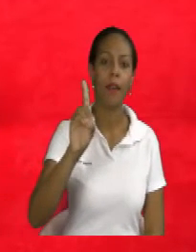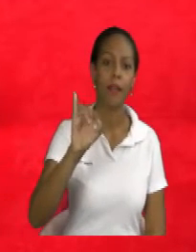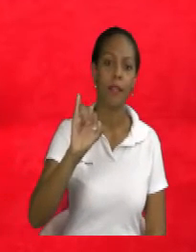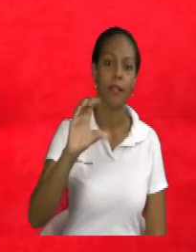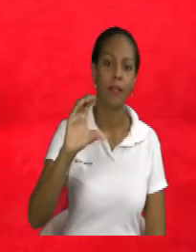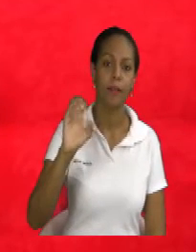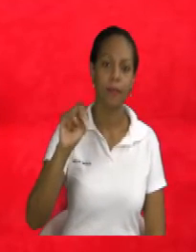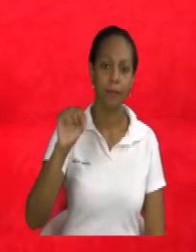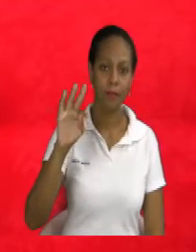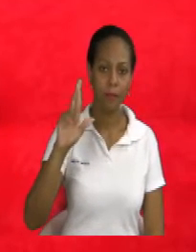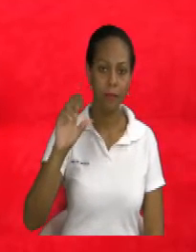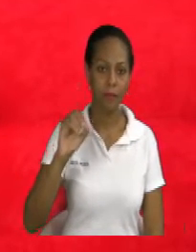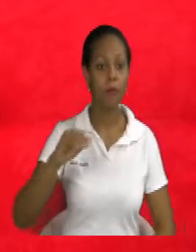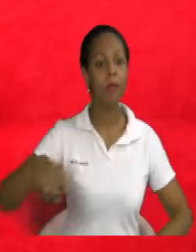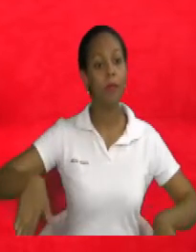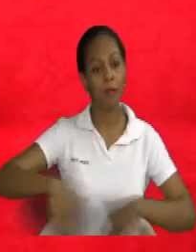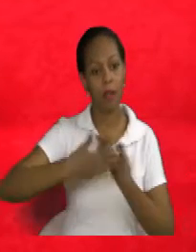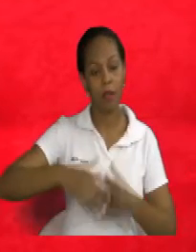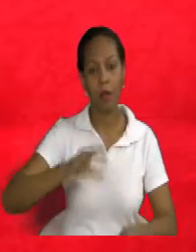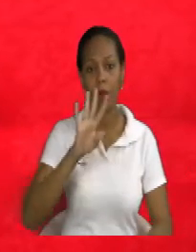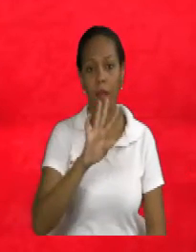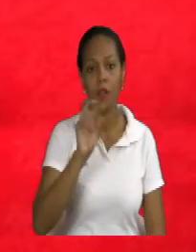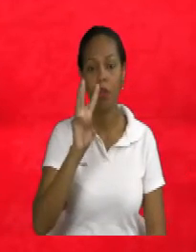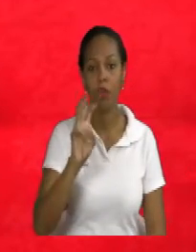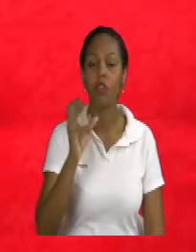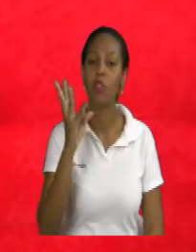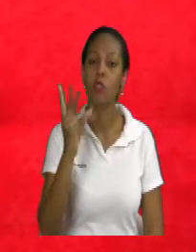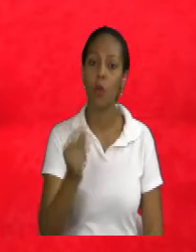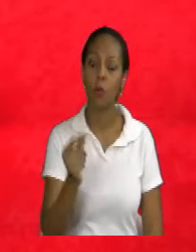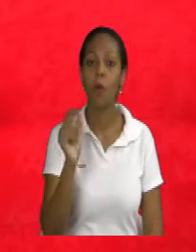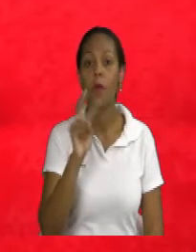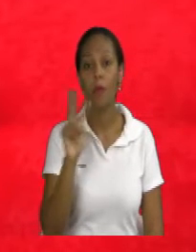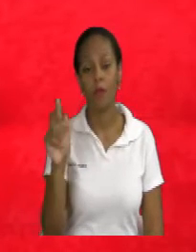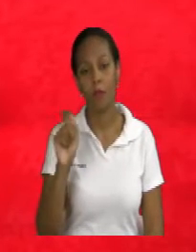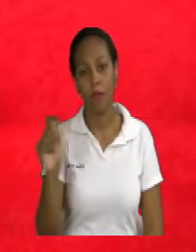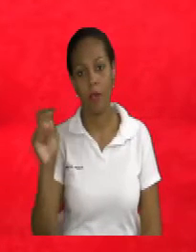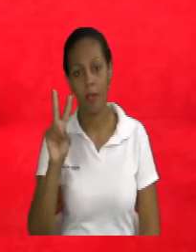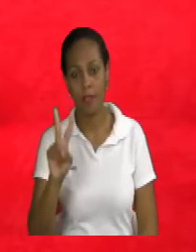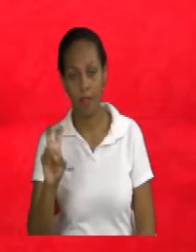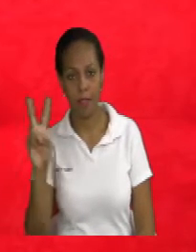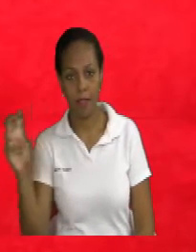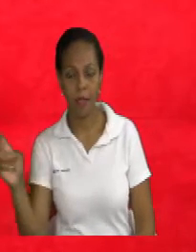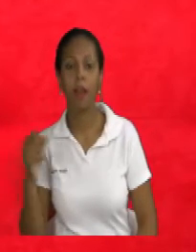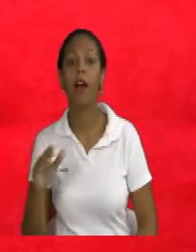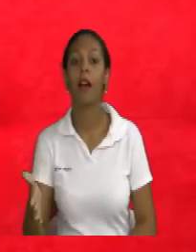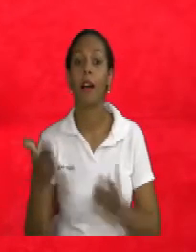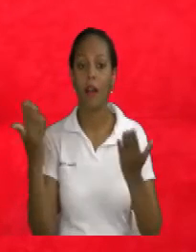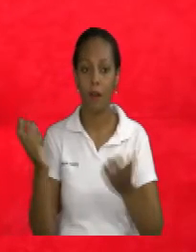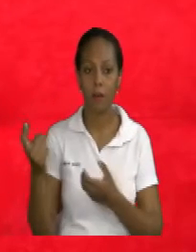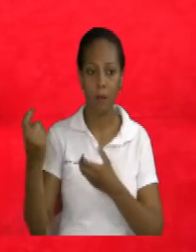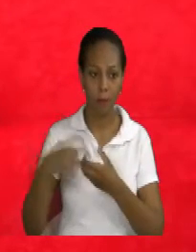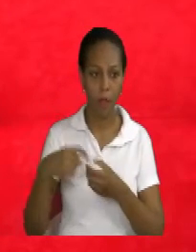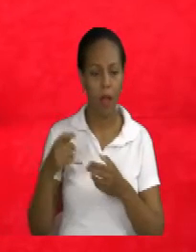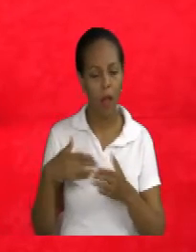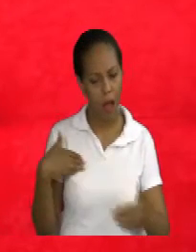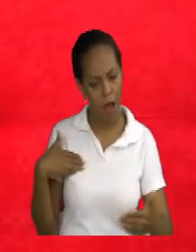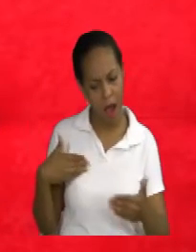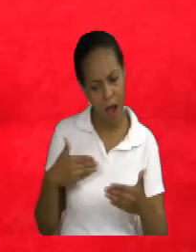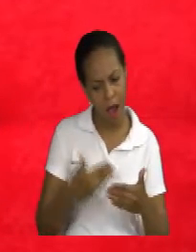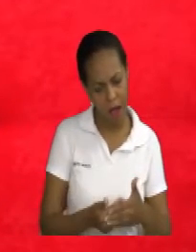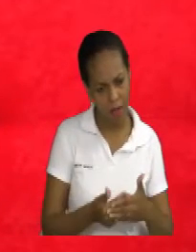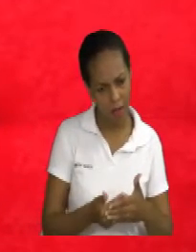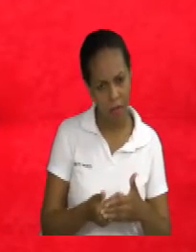Pedicentro es calle 48, número 2277, piso 3. Extendimos estas inscripciones hasta el 8